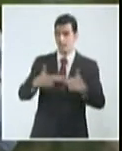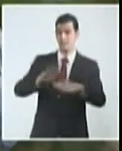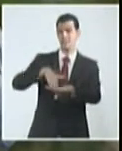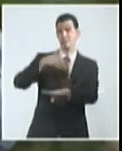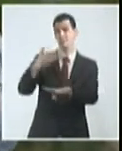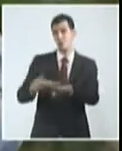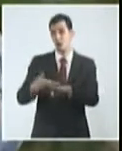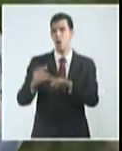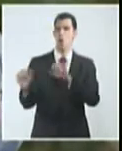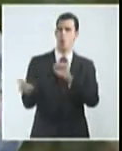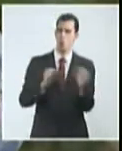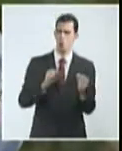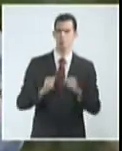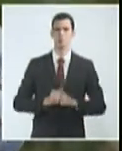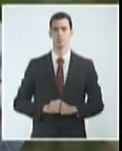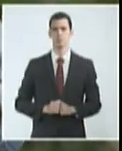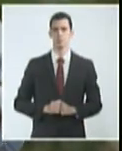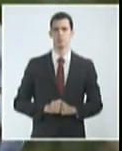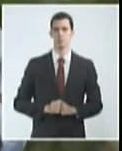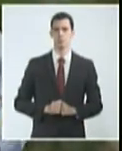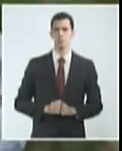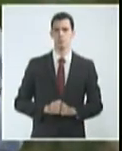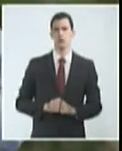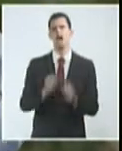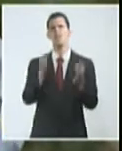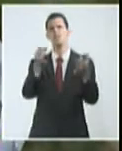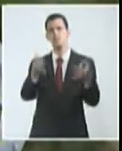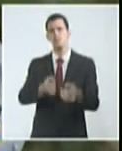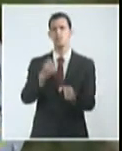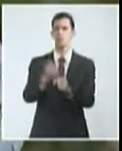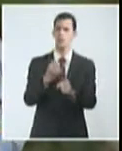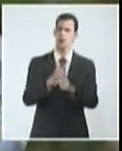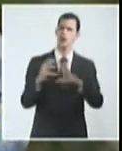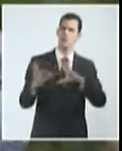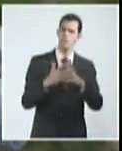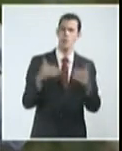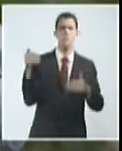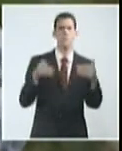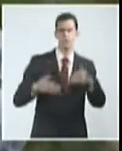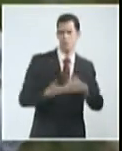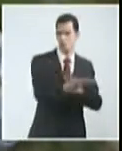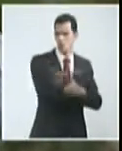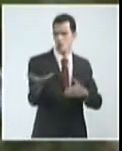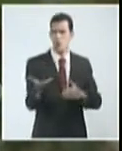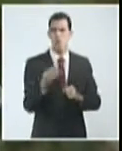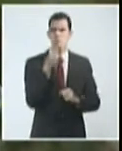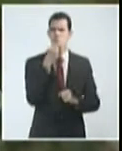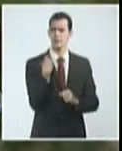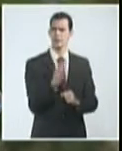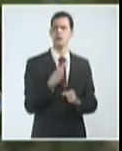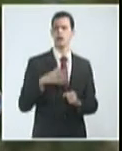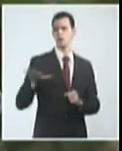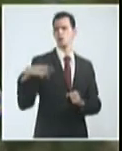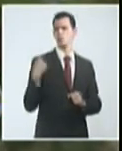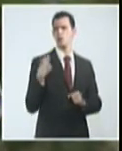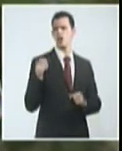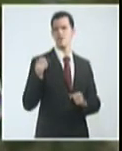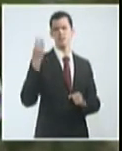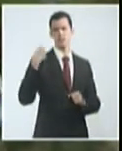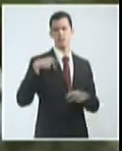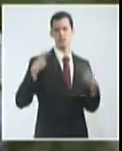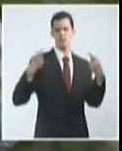bien apoyado en elementos de democracia y de participación popular, que convierte a los beneficiarios, que son los vecinos,